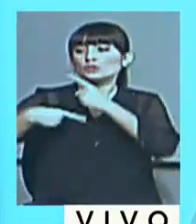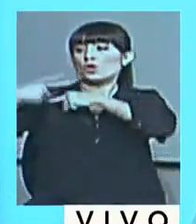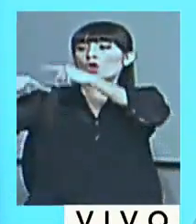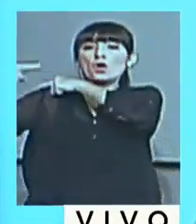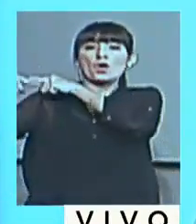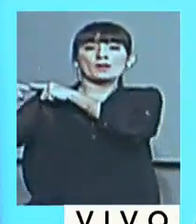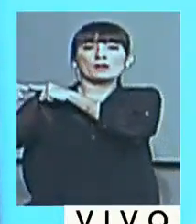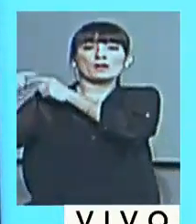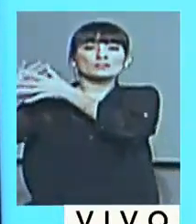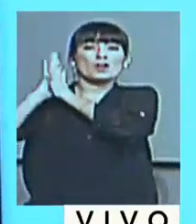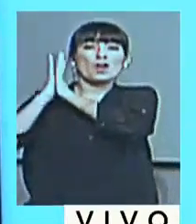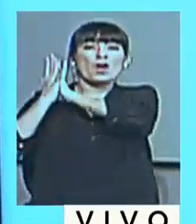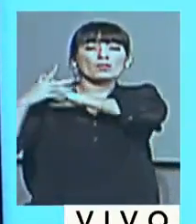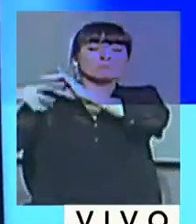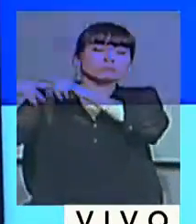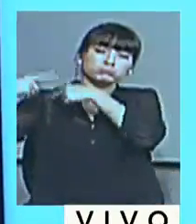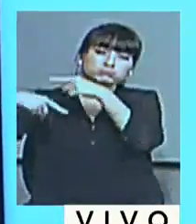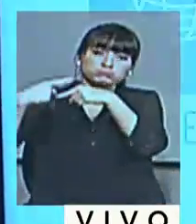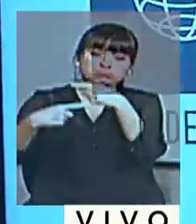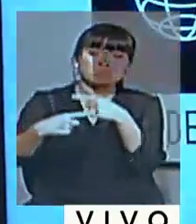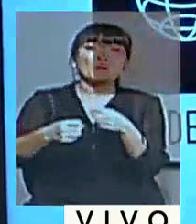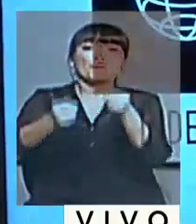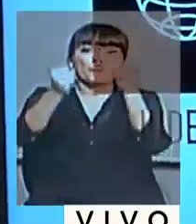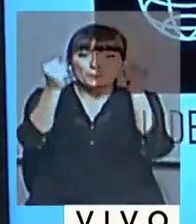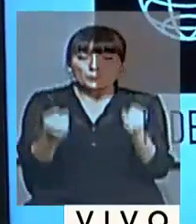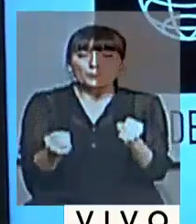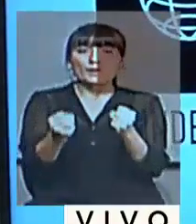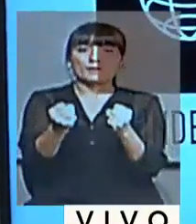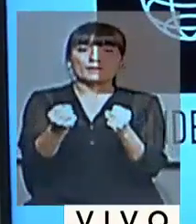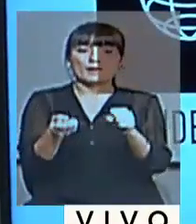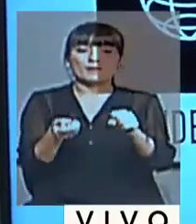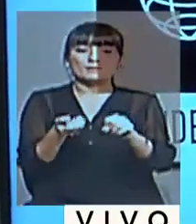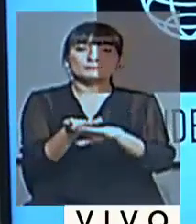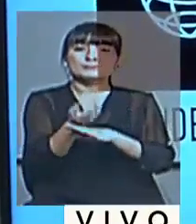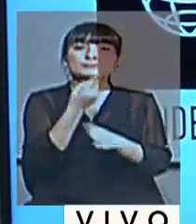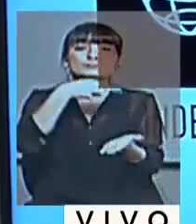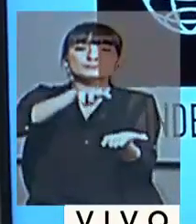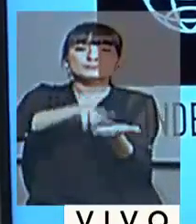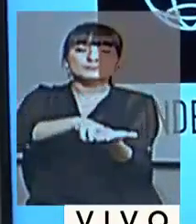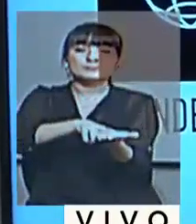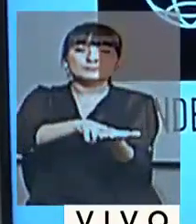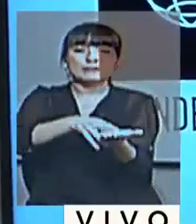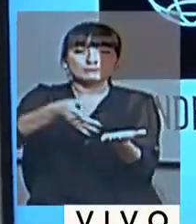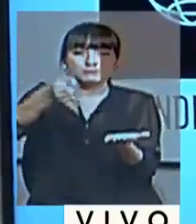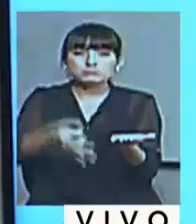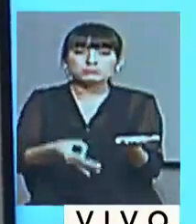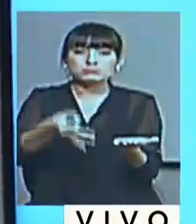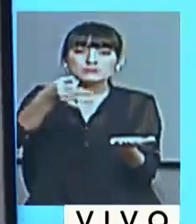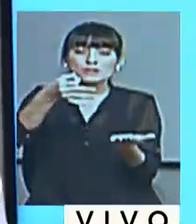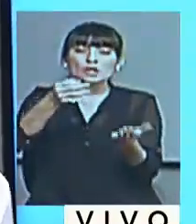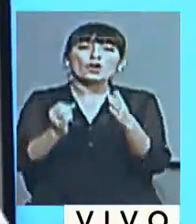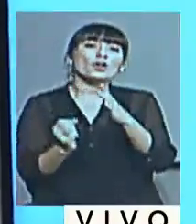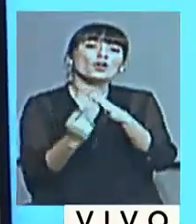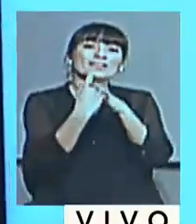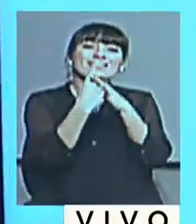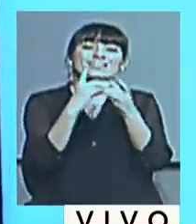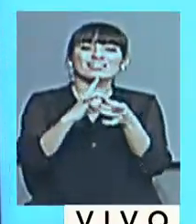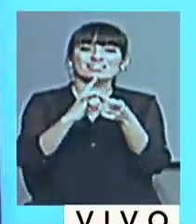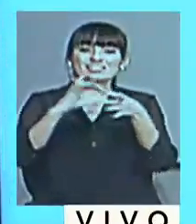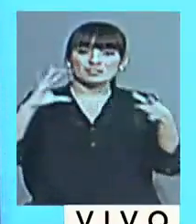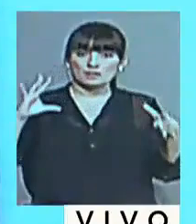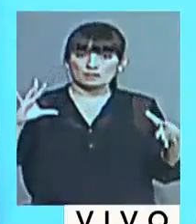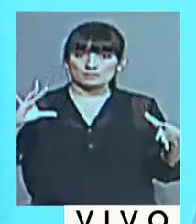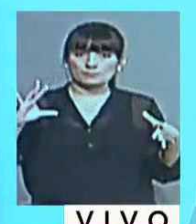historia, tenga la posibilidad de gestarse una carta fundamental con origen